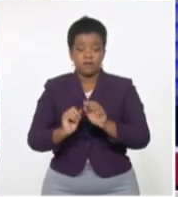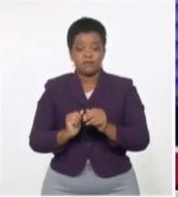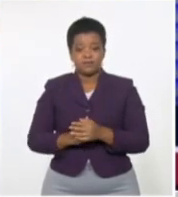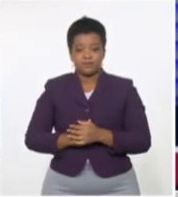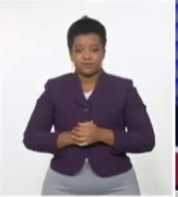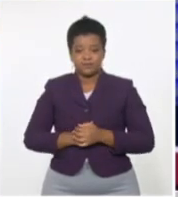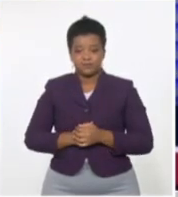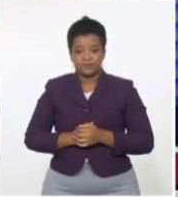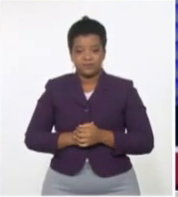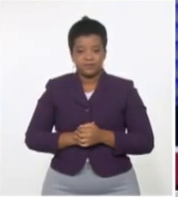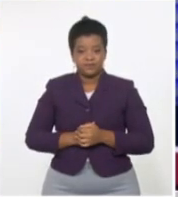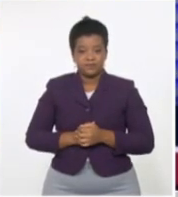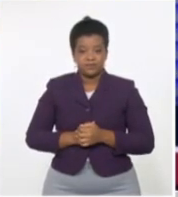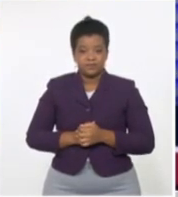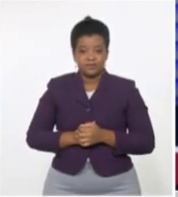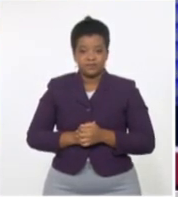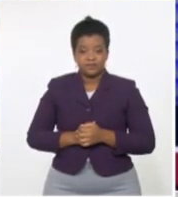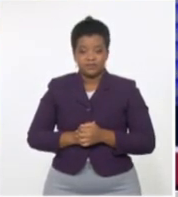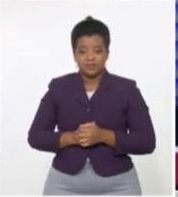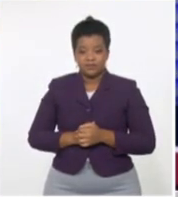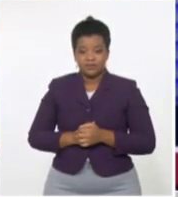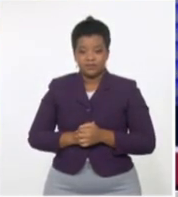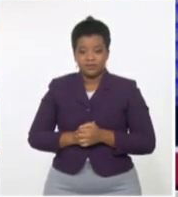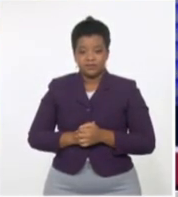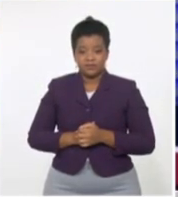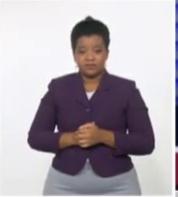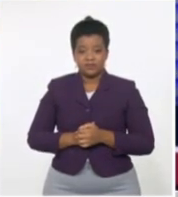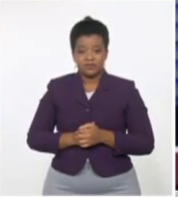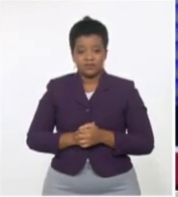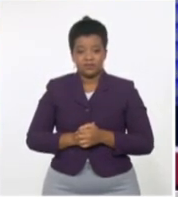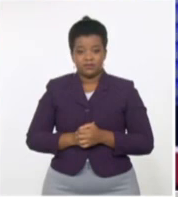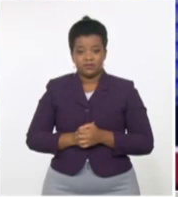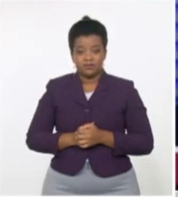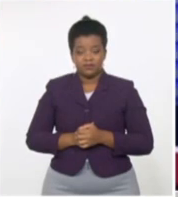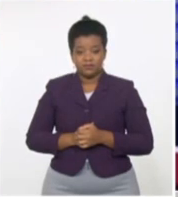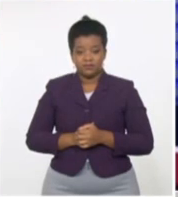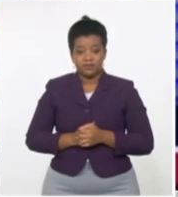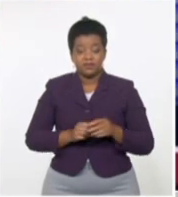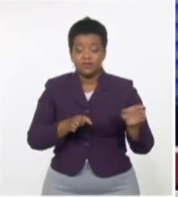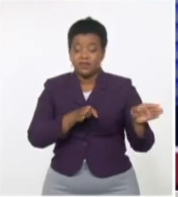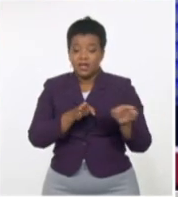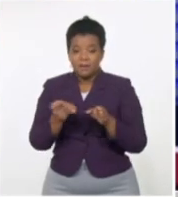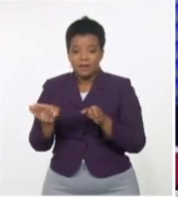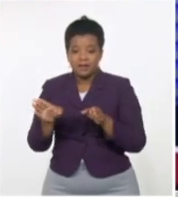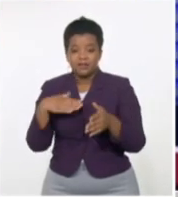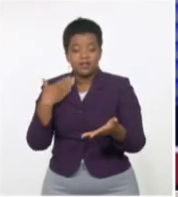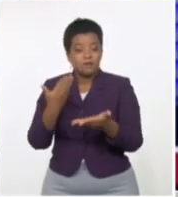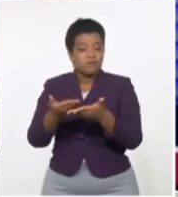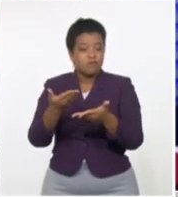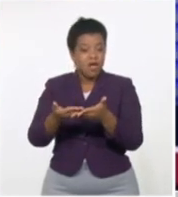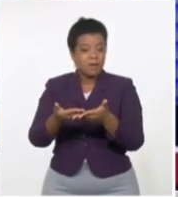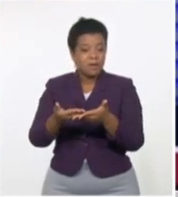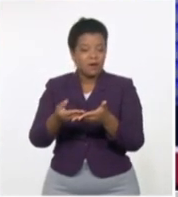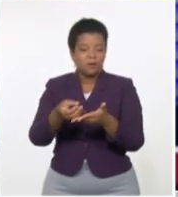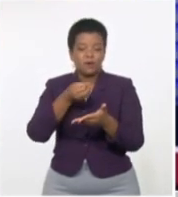vacuna. Y la intervención tiene también la ventaja de que te